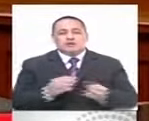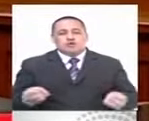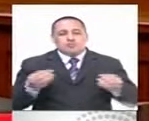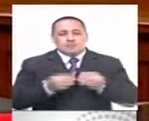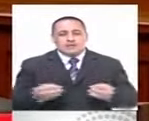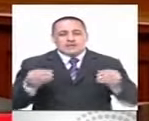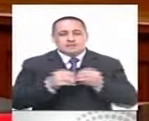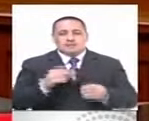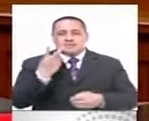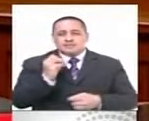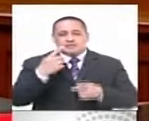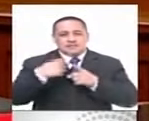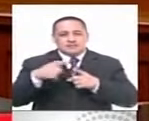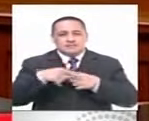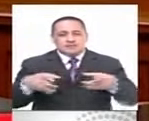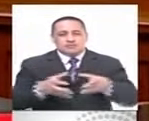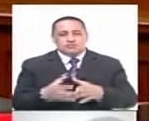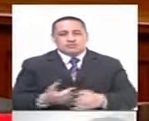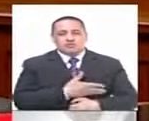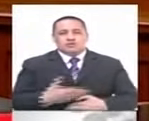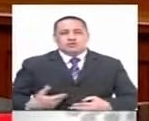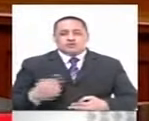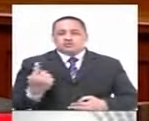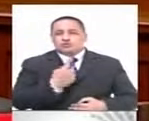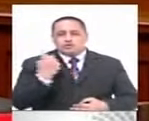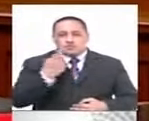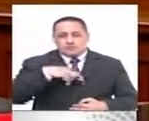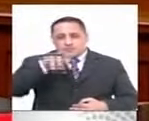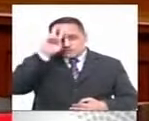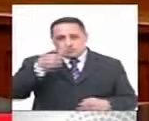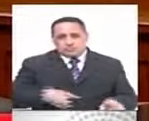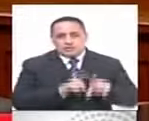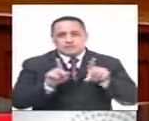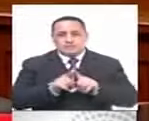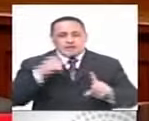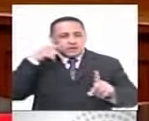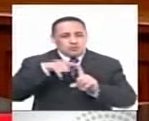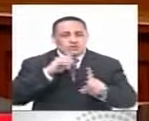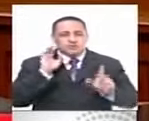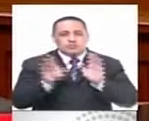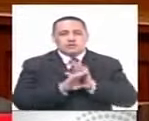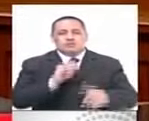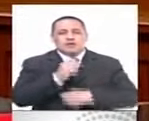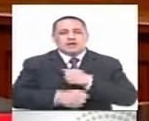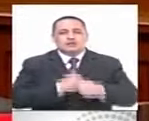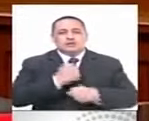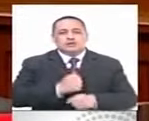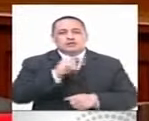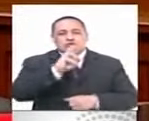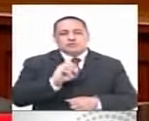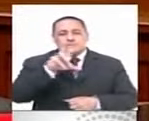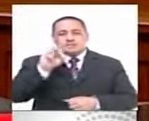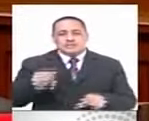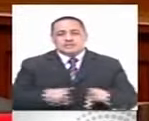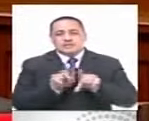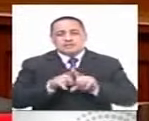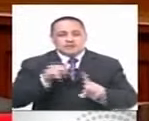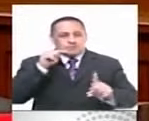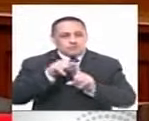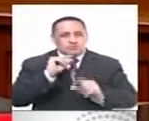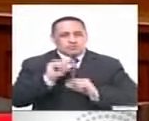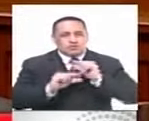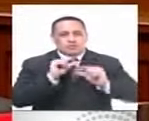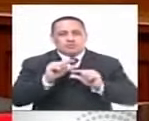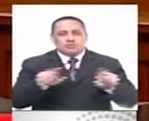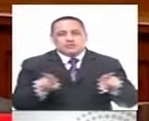de 20 entidades públicas a nivel nacional a través de metas anuales al 2030. Para medir